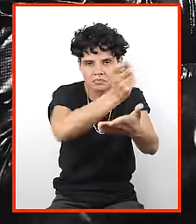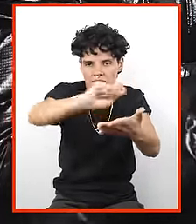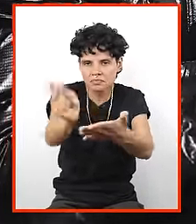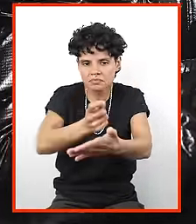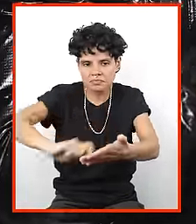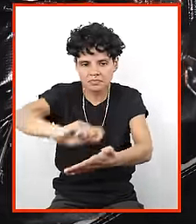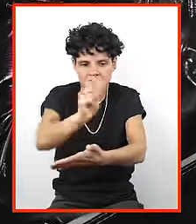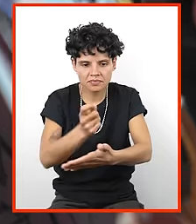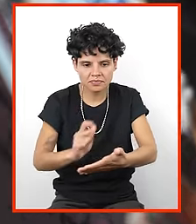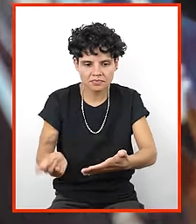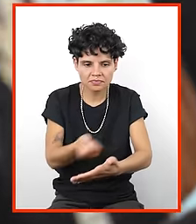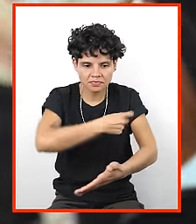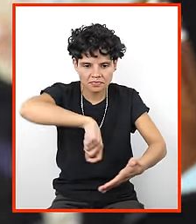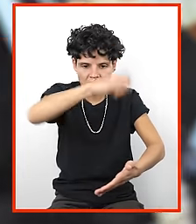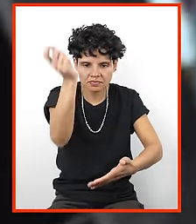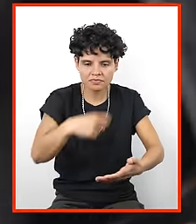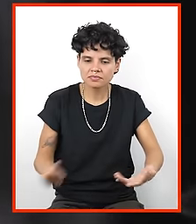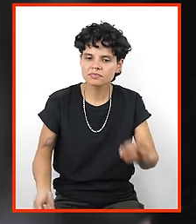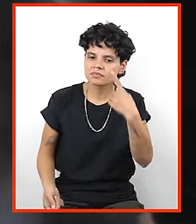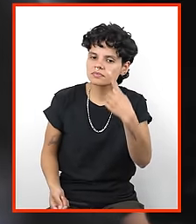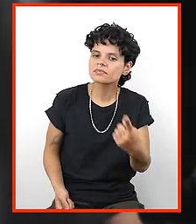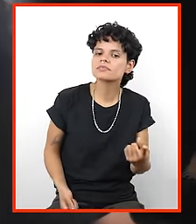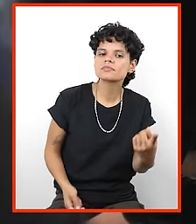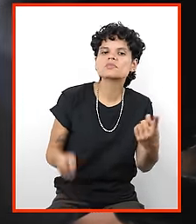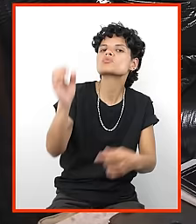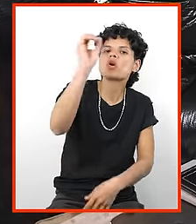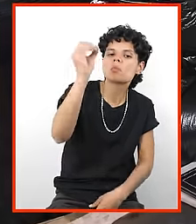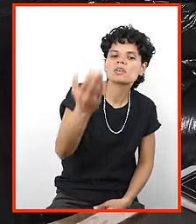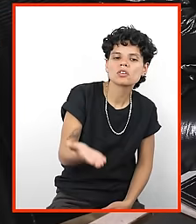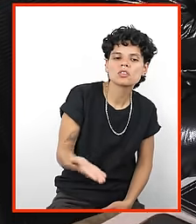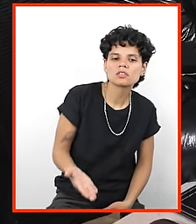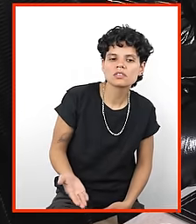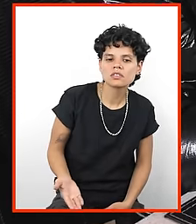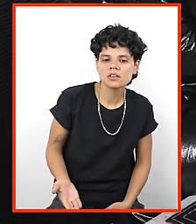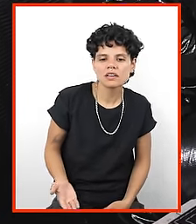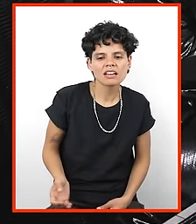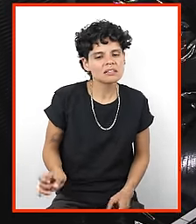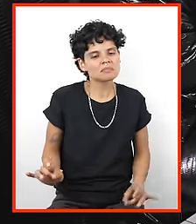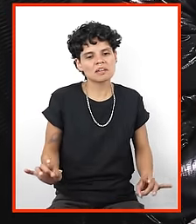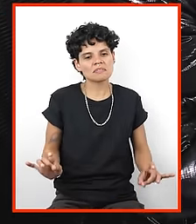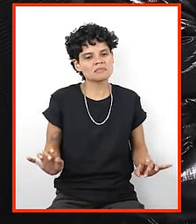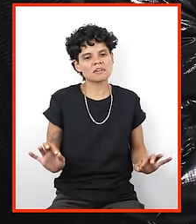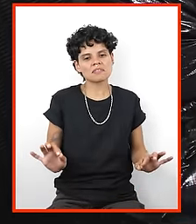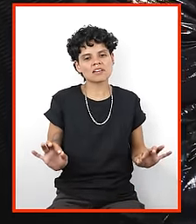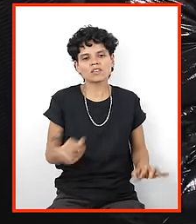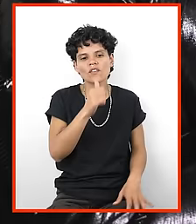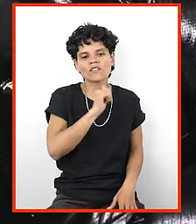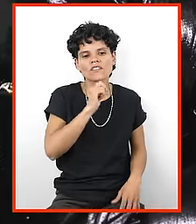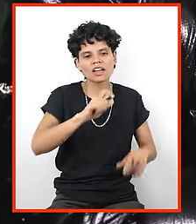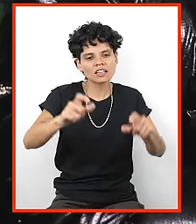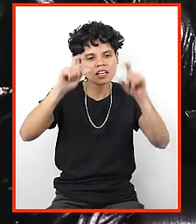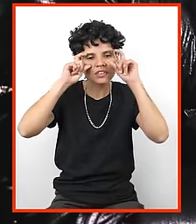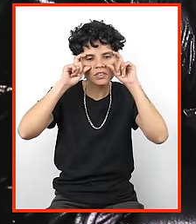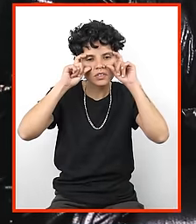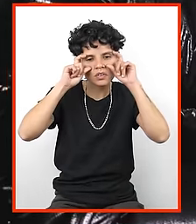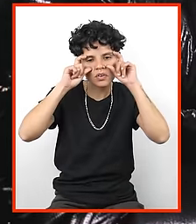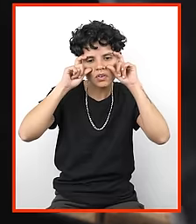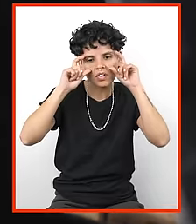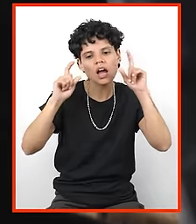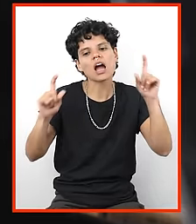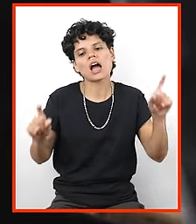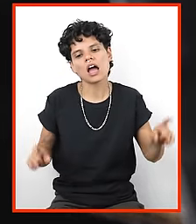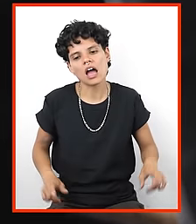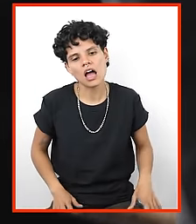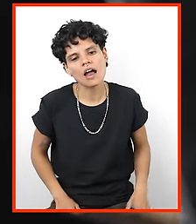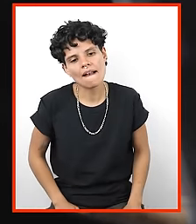hacer esto. Uy, se mojó. ¿Cómo lo hay ahí? Extraordinario. ¿Cómo está? Yo encuentro... Te faltan los anteojos. No, te siento exigente,